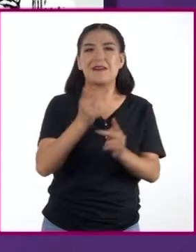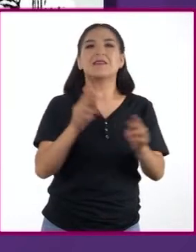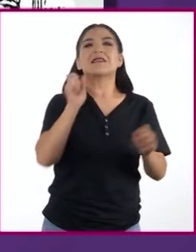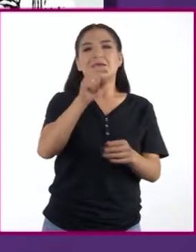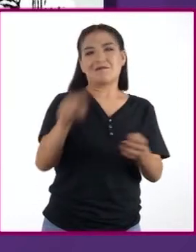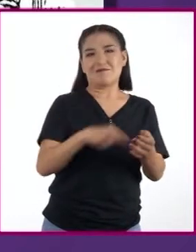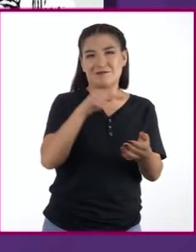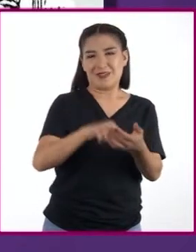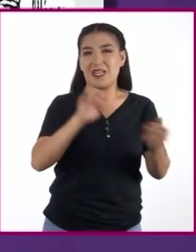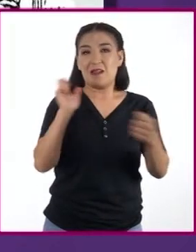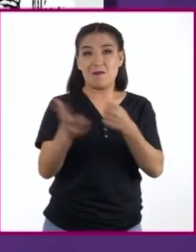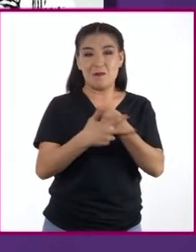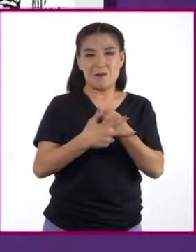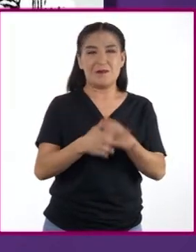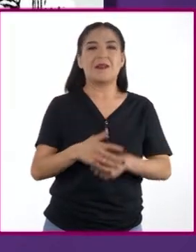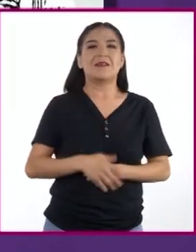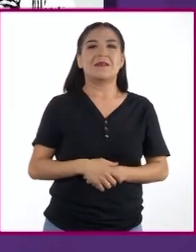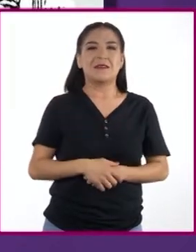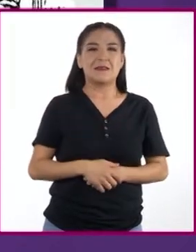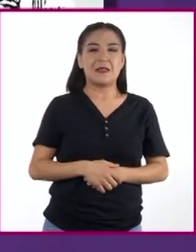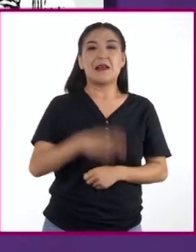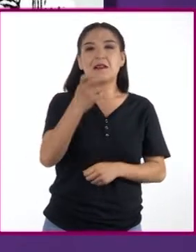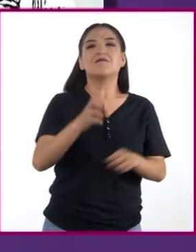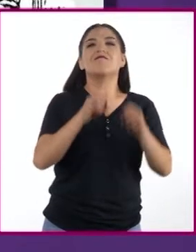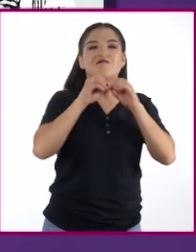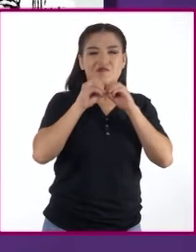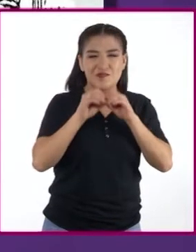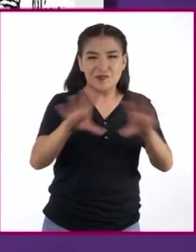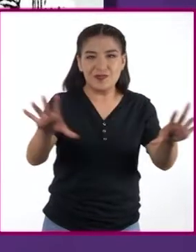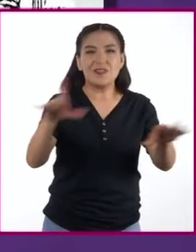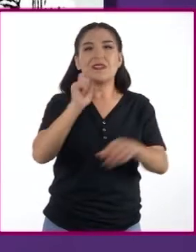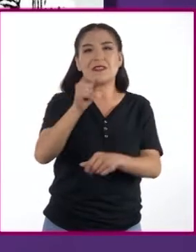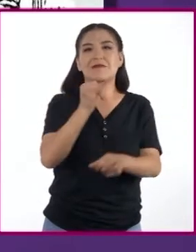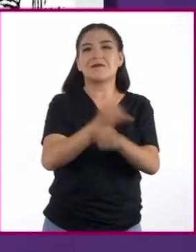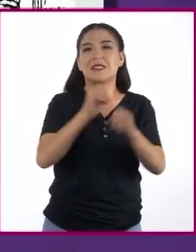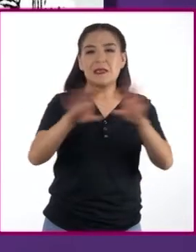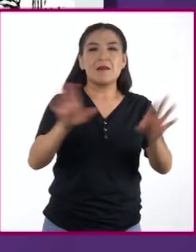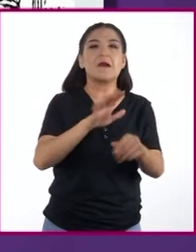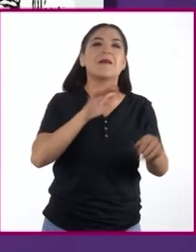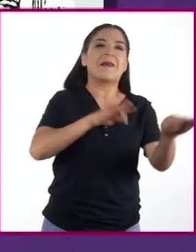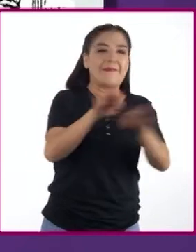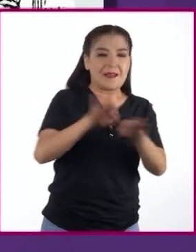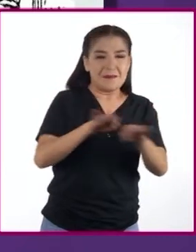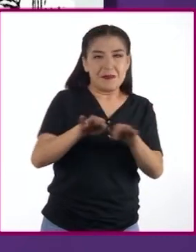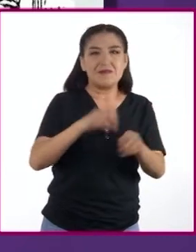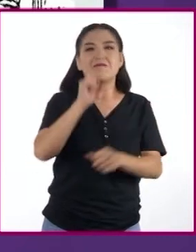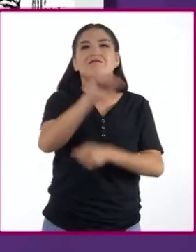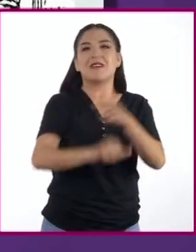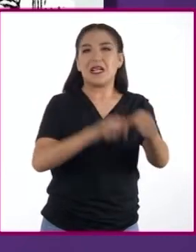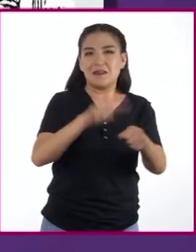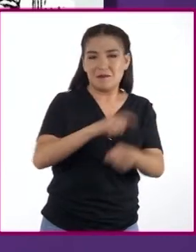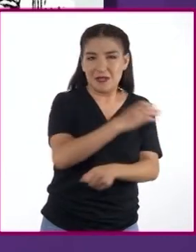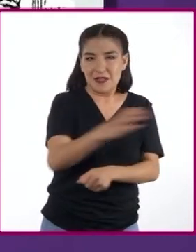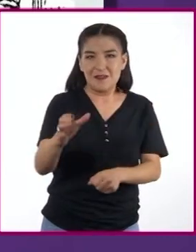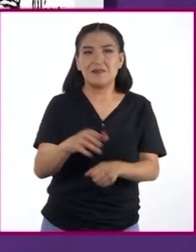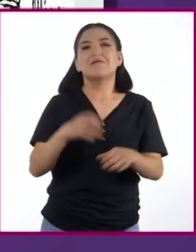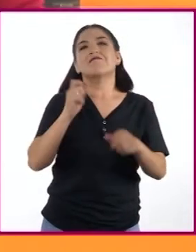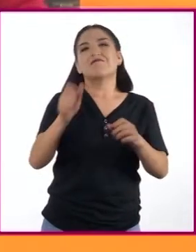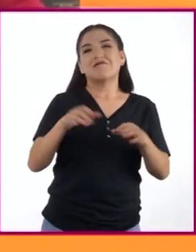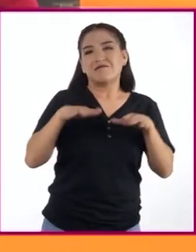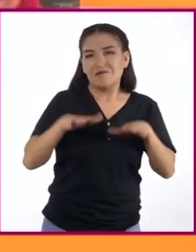Nueva España, así como la difusión de prácticas ganaderas, agrícolas y